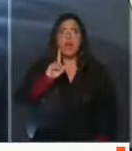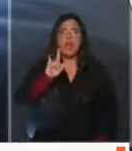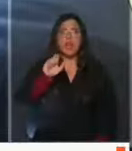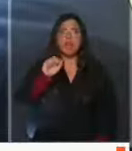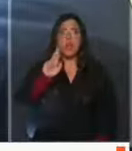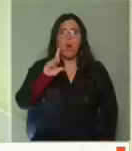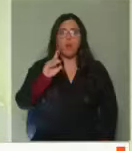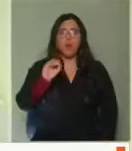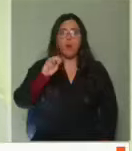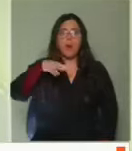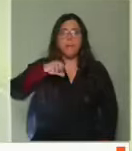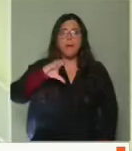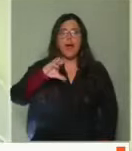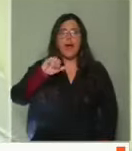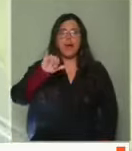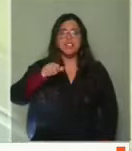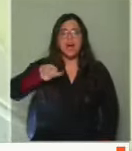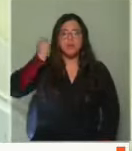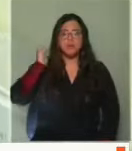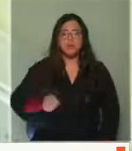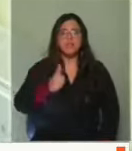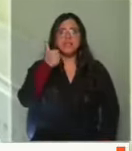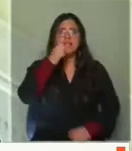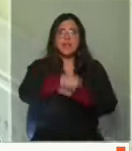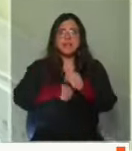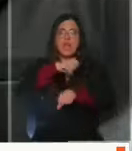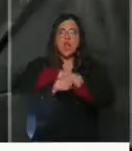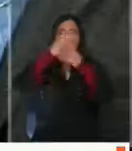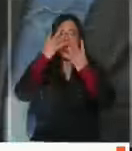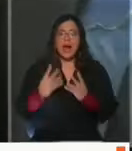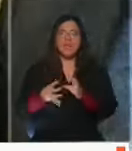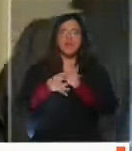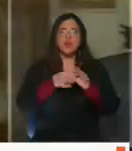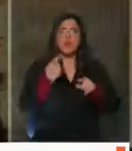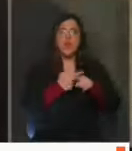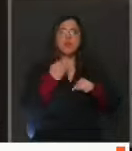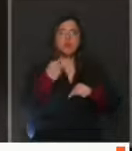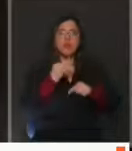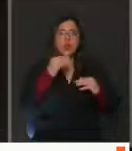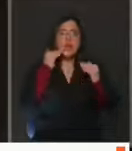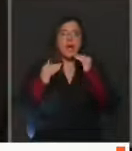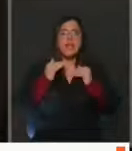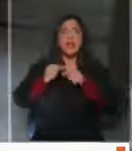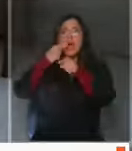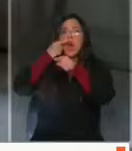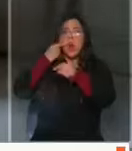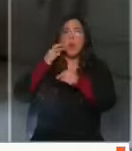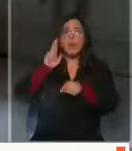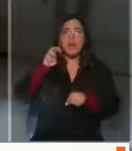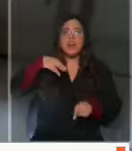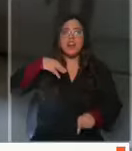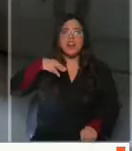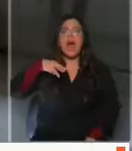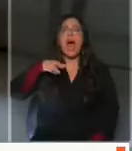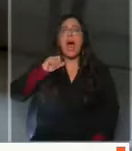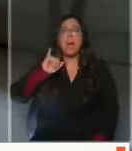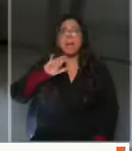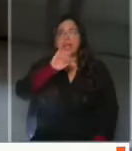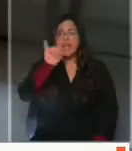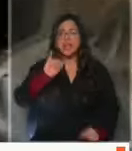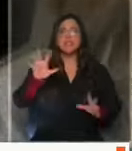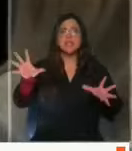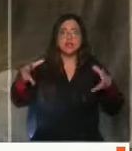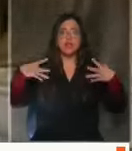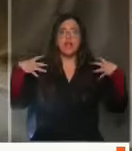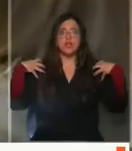Centilli, condenado a 6 años de cárcel por abuso sexual a menores, Ramírez debió asumir el mando del gremialismo no solo en uno de sus momentos más